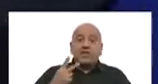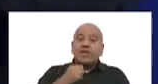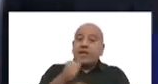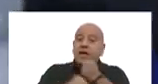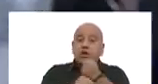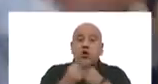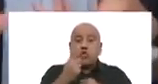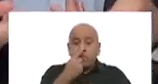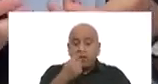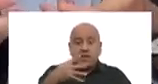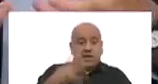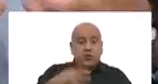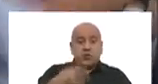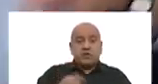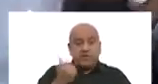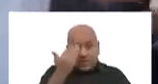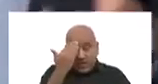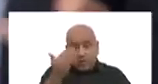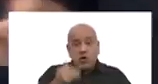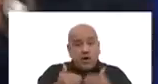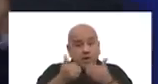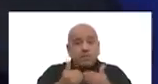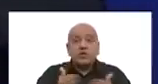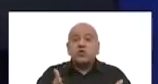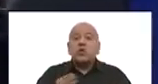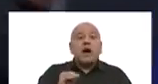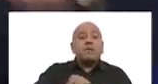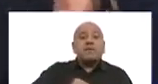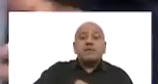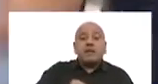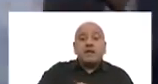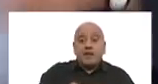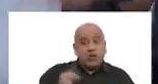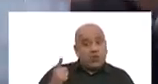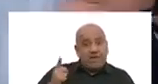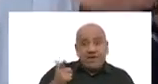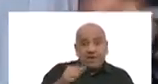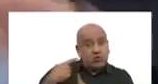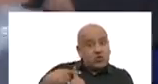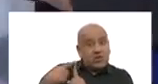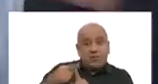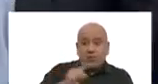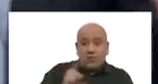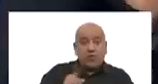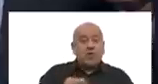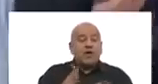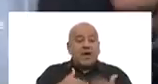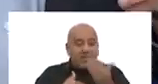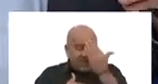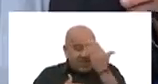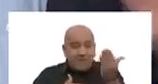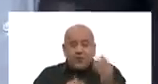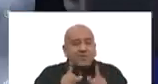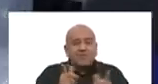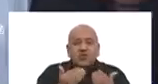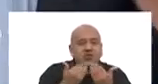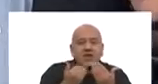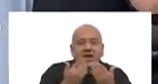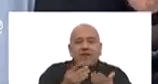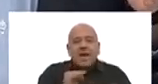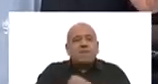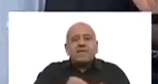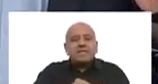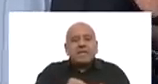efectivo hay cosas que la gente tiene preocupaciones y entonces se podrían agarrar de esas cosas el tema que me parece que como han encarado